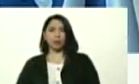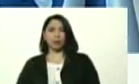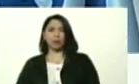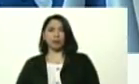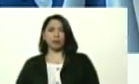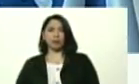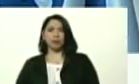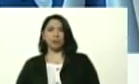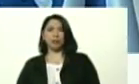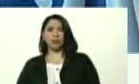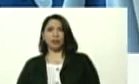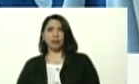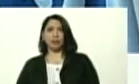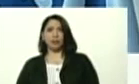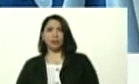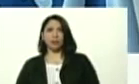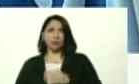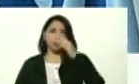totalmente